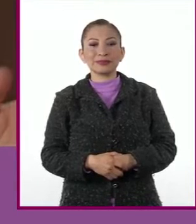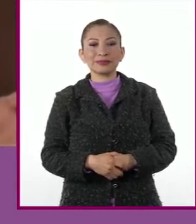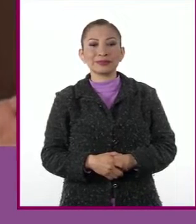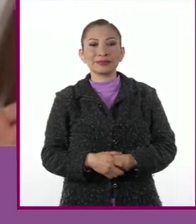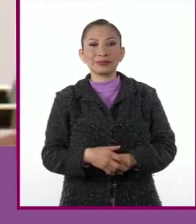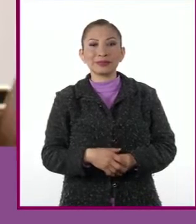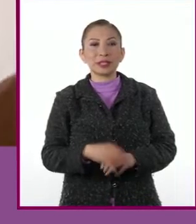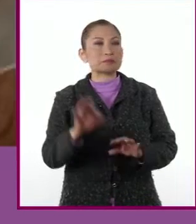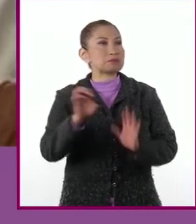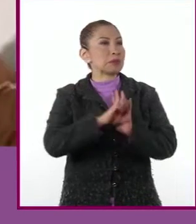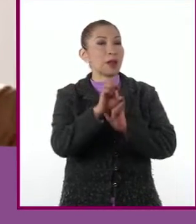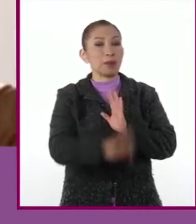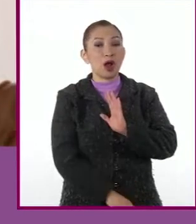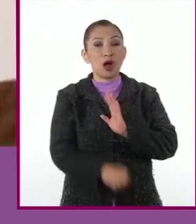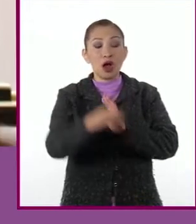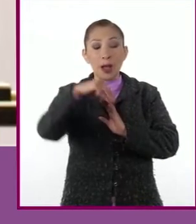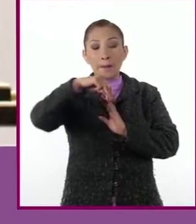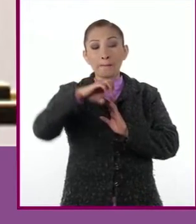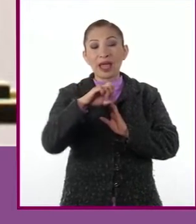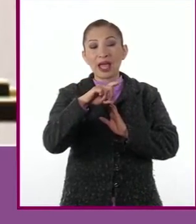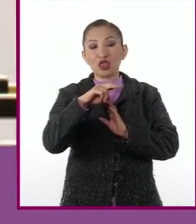Como puede ser en la Medusa.